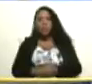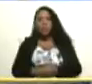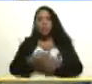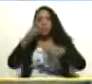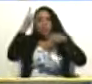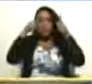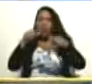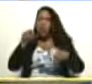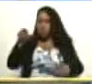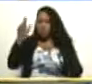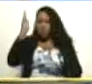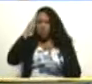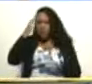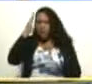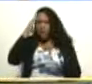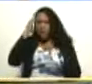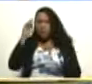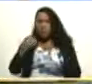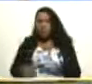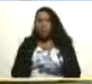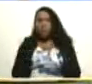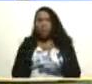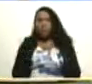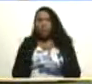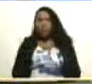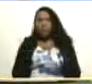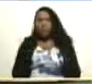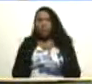le dijo, ¿tú sabes una cosa? ¿Ah?